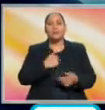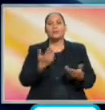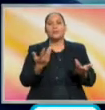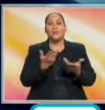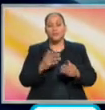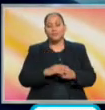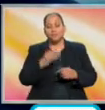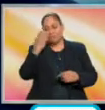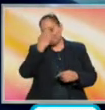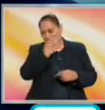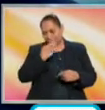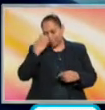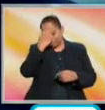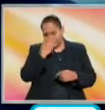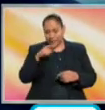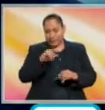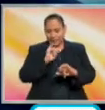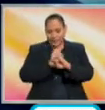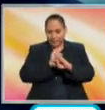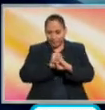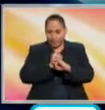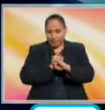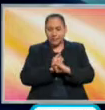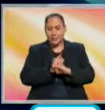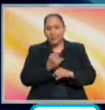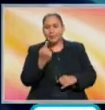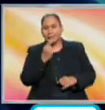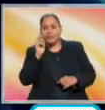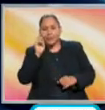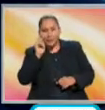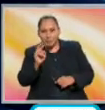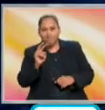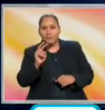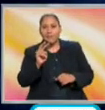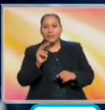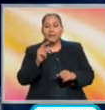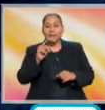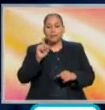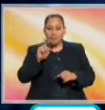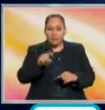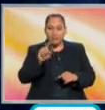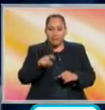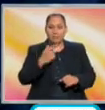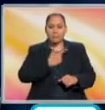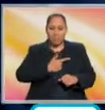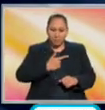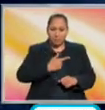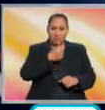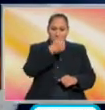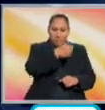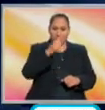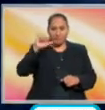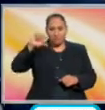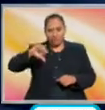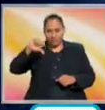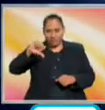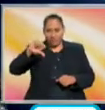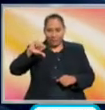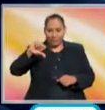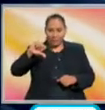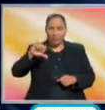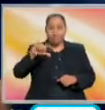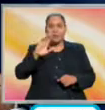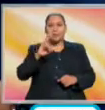¿Qué revisamos en el internet? ¿Qué vemos? Y vamos dándole clics, ¿no? A veces me gusta, no me gusta, y vamos